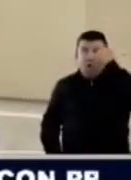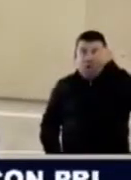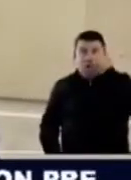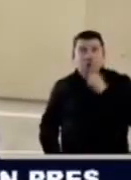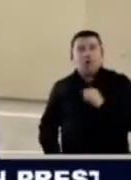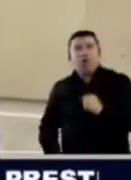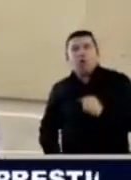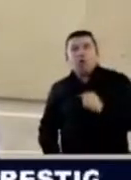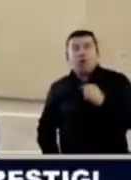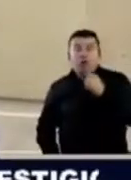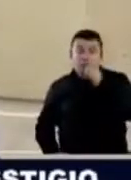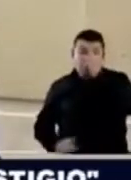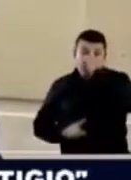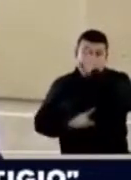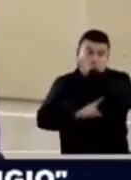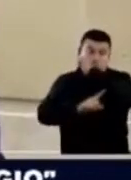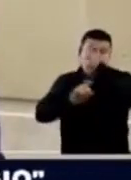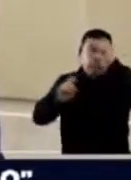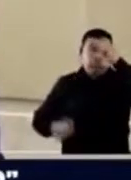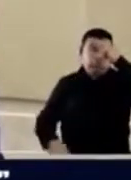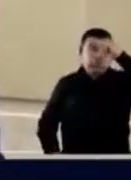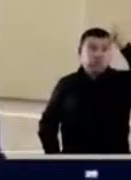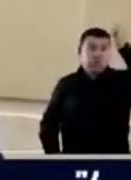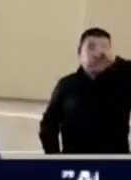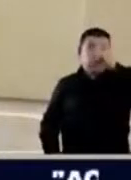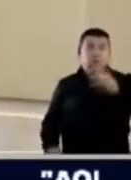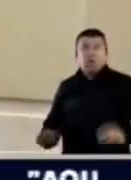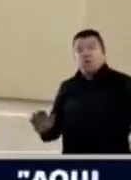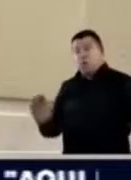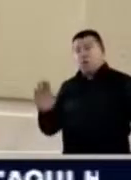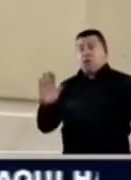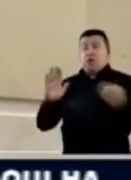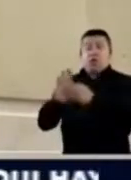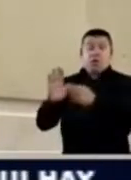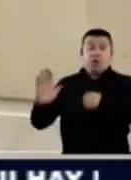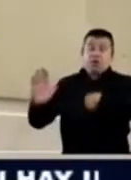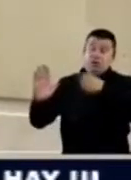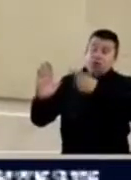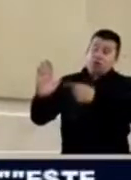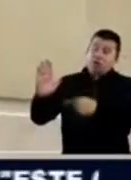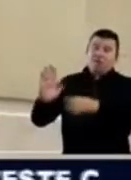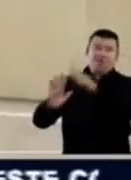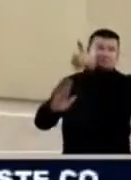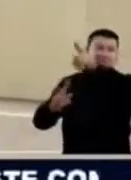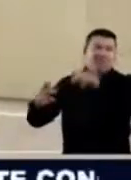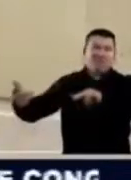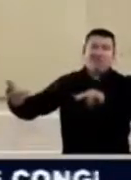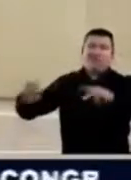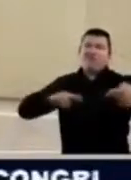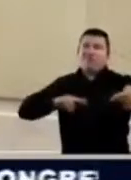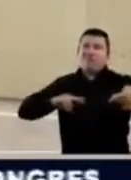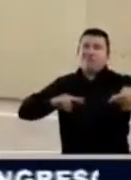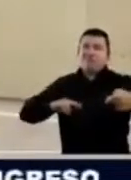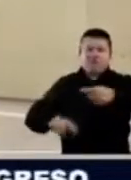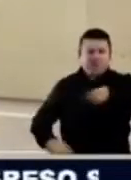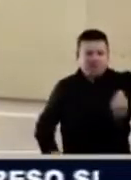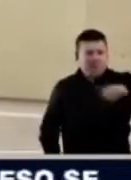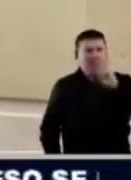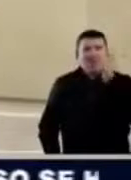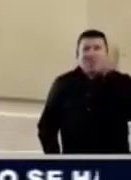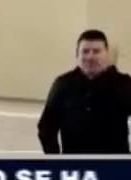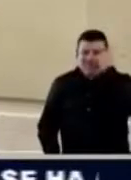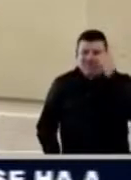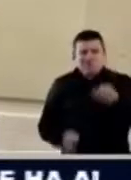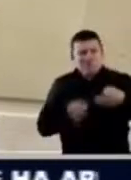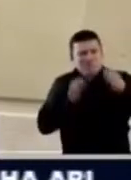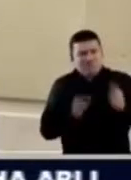para conseguir contratos para este municipio del departamento del Chocó. ¿A cambio de